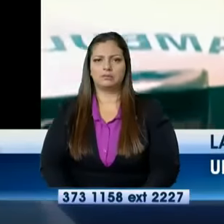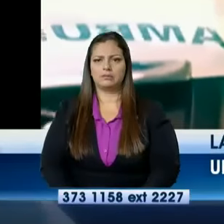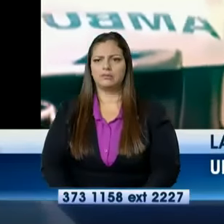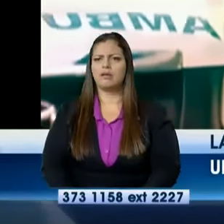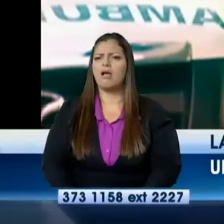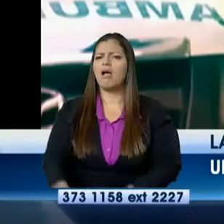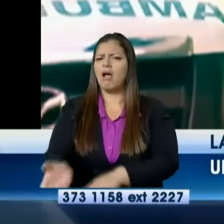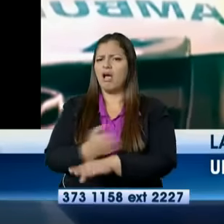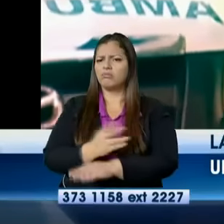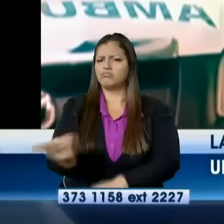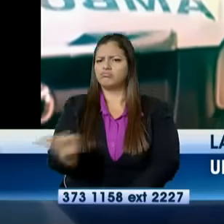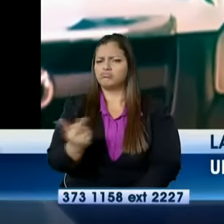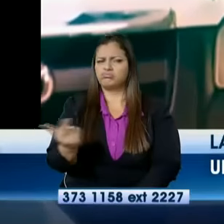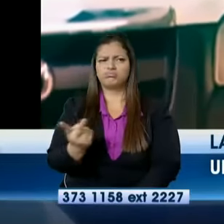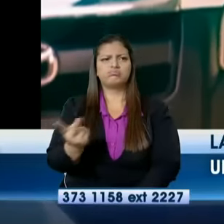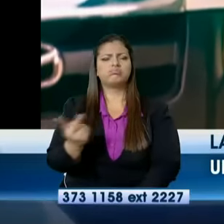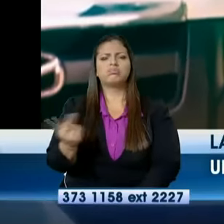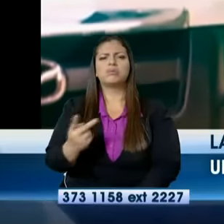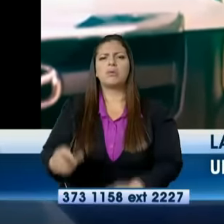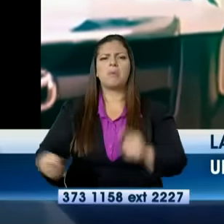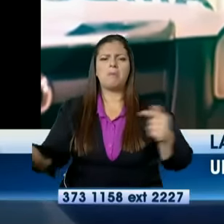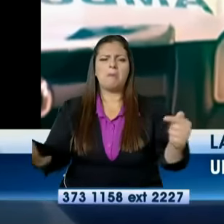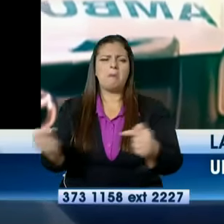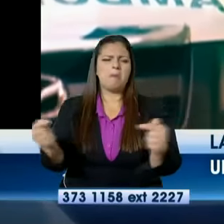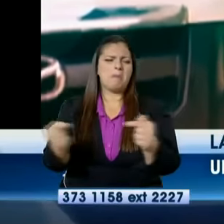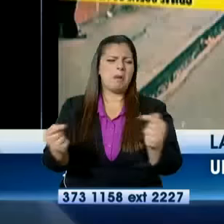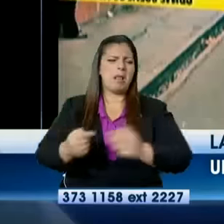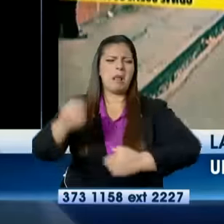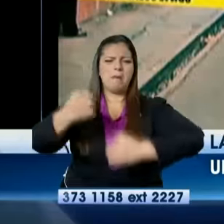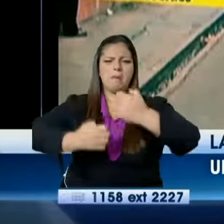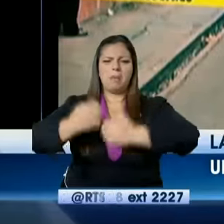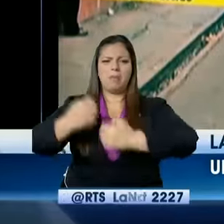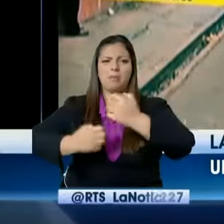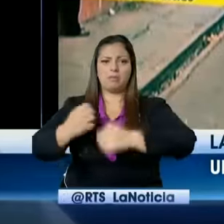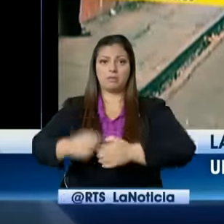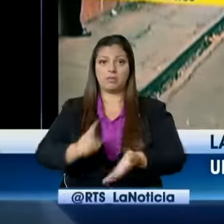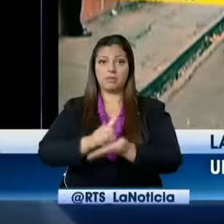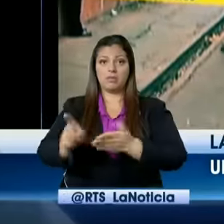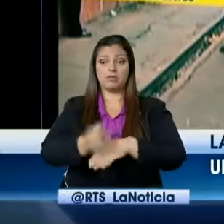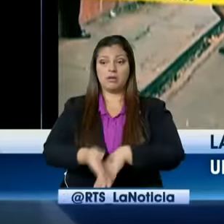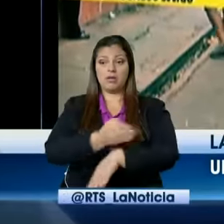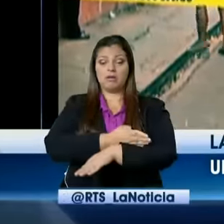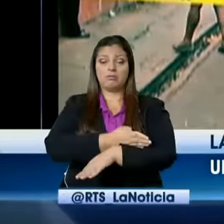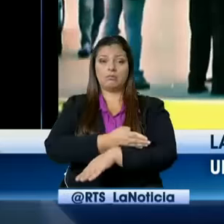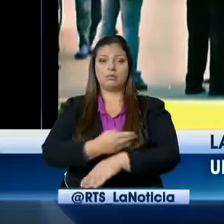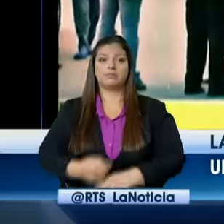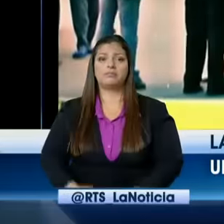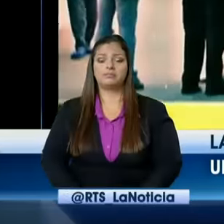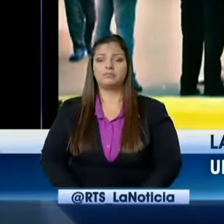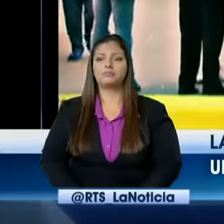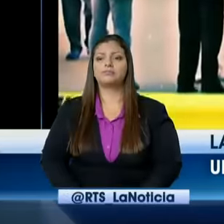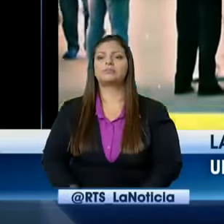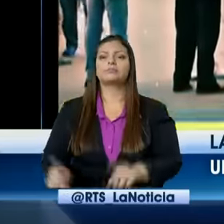tenido problemas anteriormente, según relataron los familiares. Hace un par de semanas